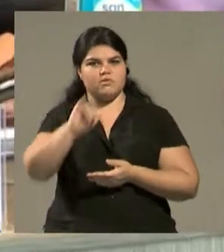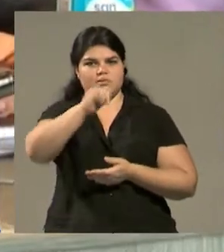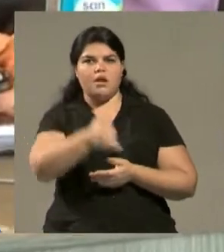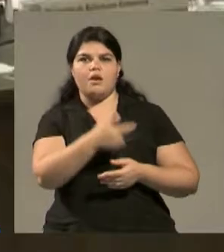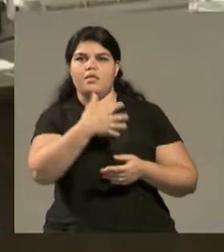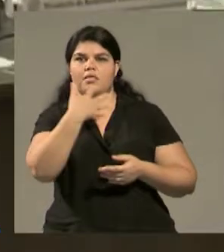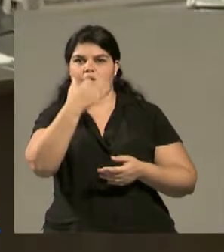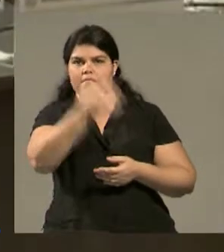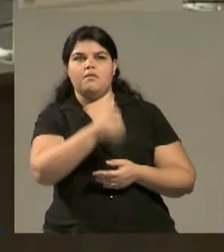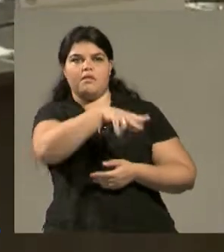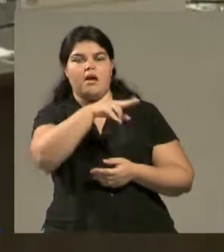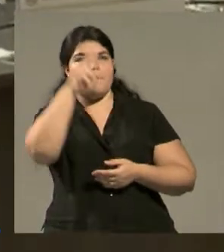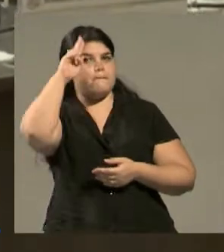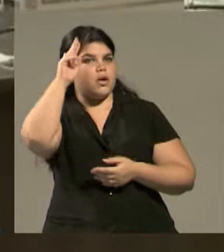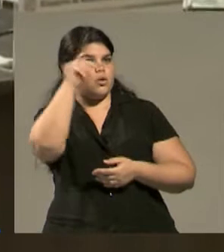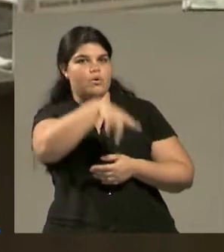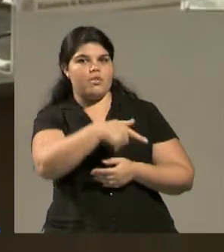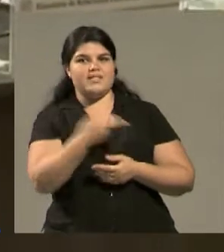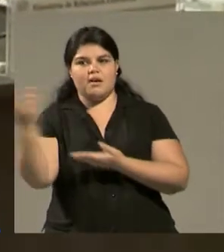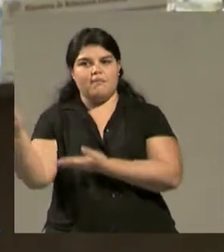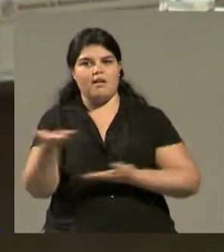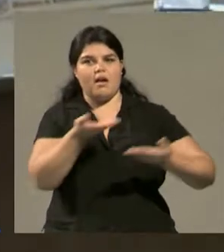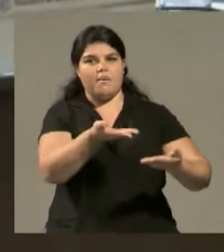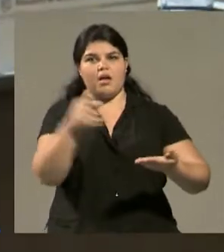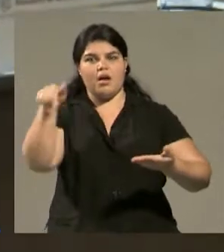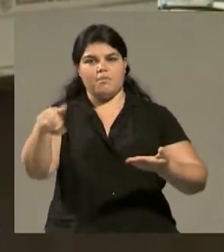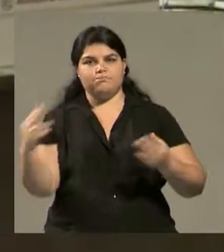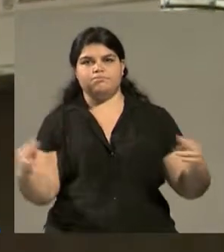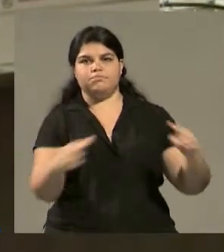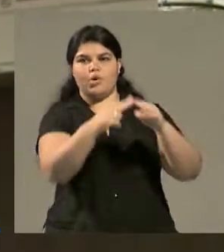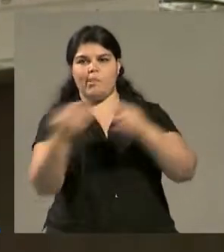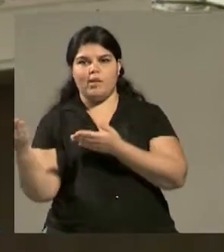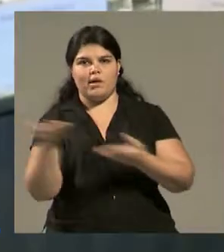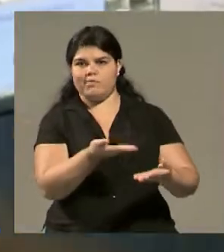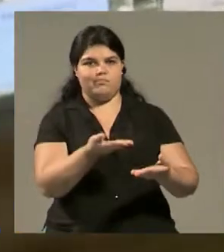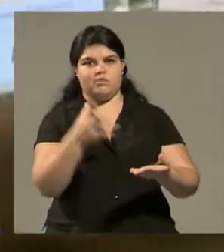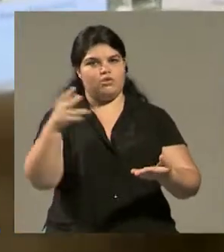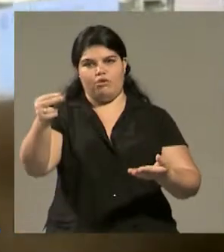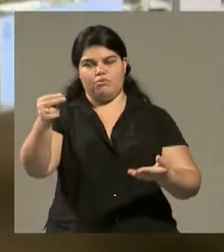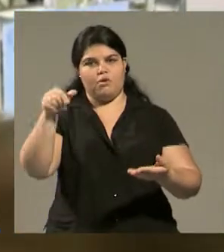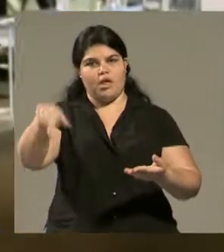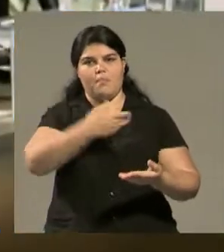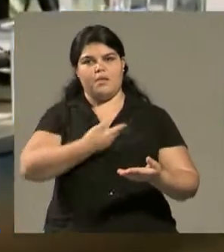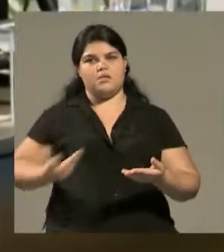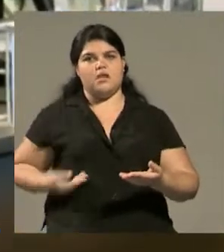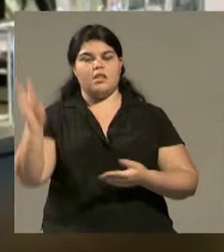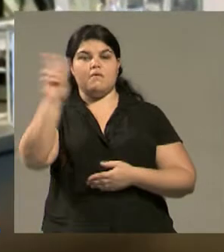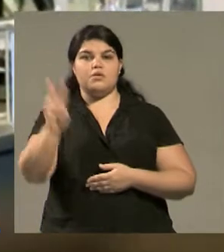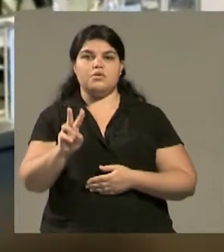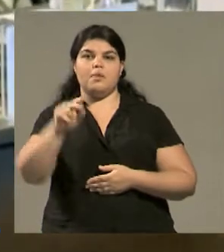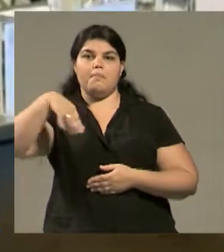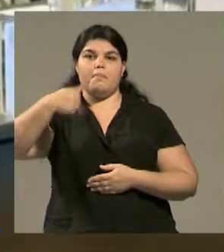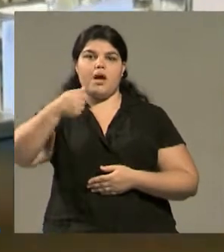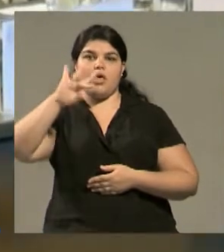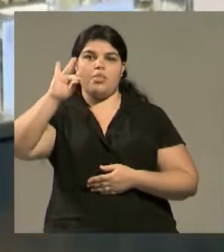gobierno peruano de declarar como no bienvenida la presencia en la próxima Cumbre de las Américas del mandatario venezolano Nicolás Maduro, a